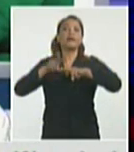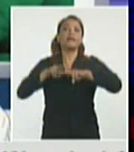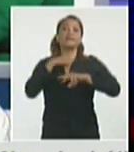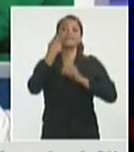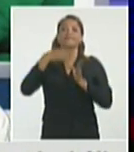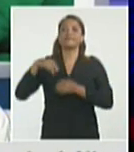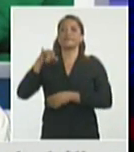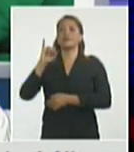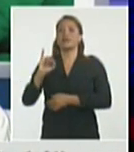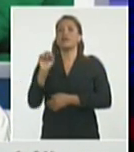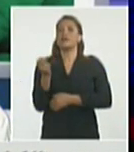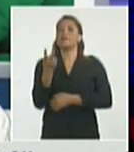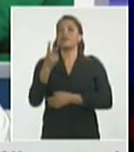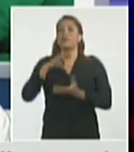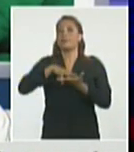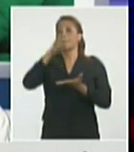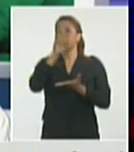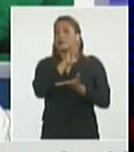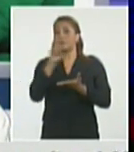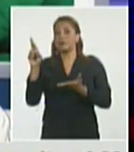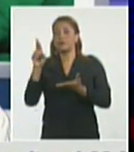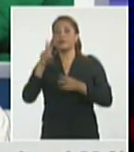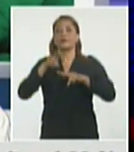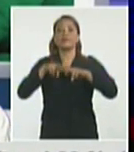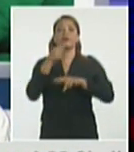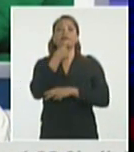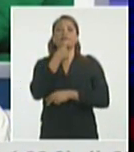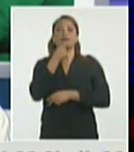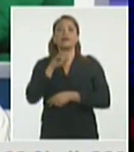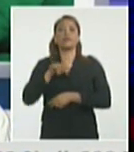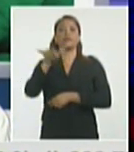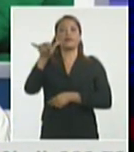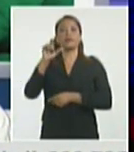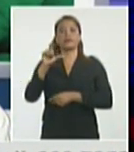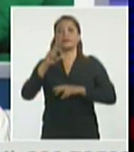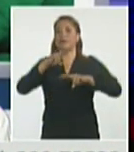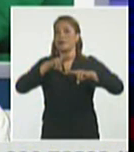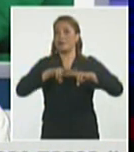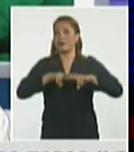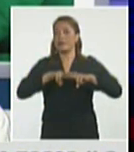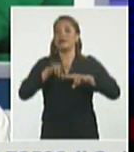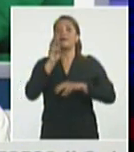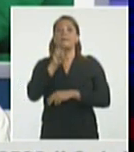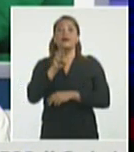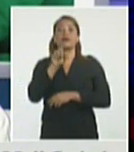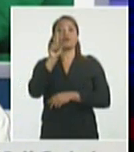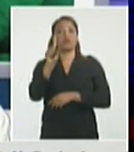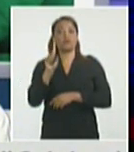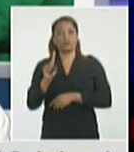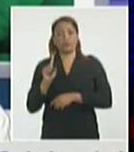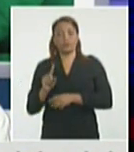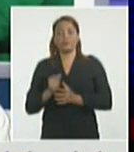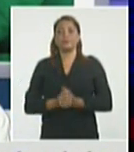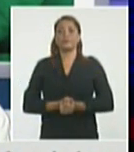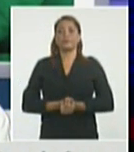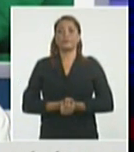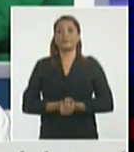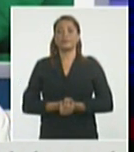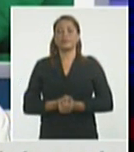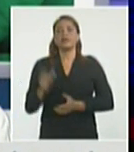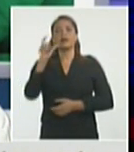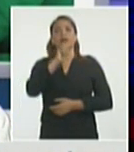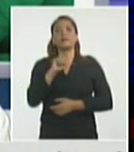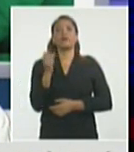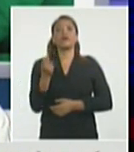2 de Plaza de la Revolución, de Habana Vieja, Boyero, Centro Habana y Marianao, 1 de cada uno. De Camagüey